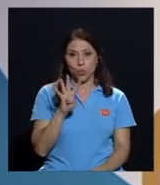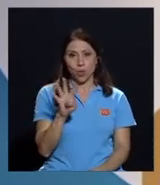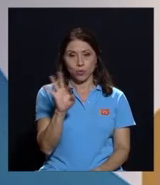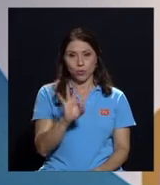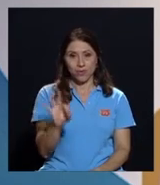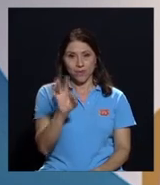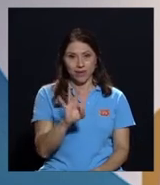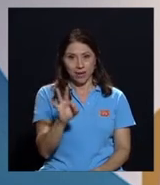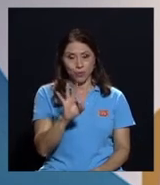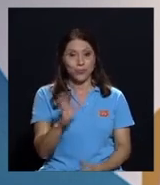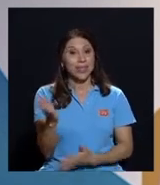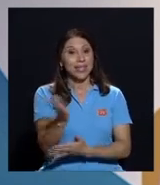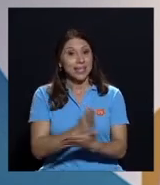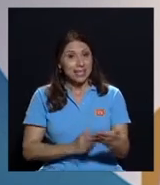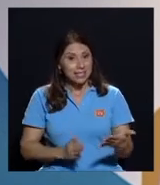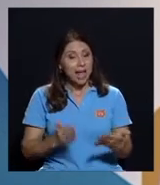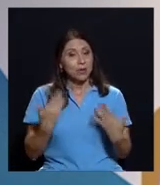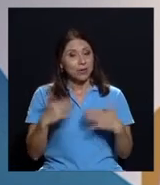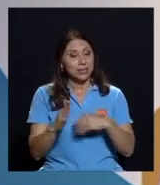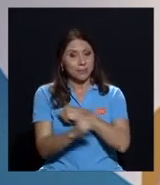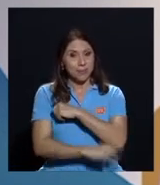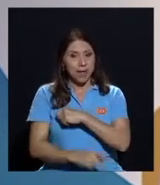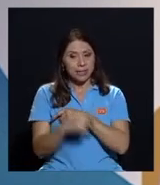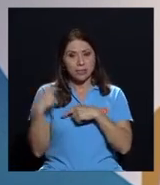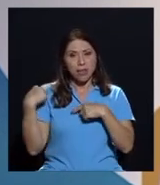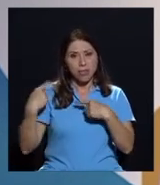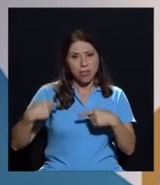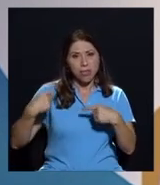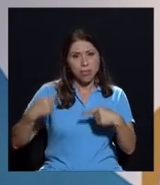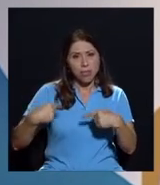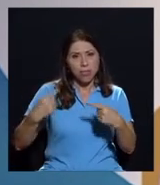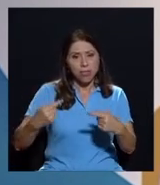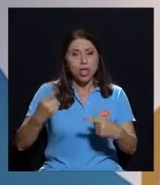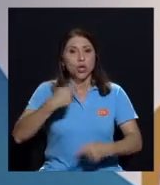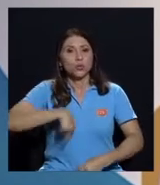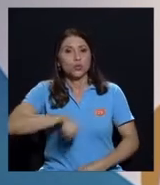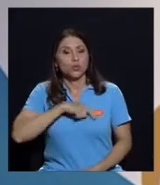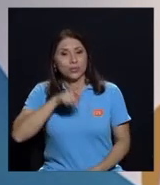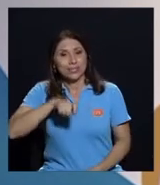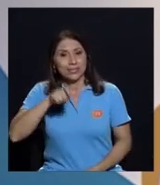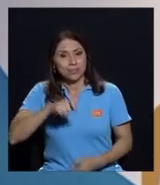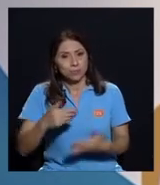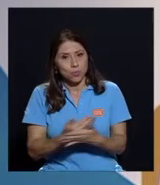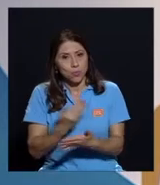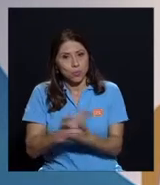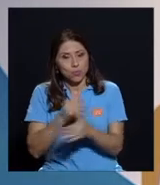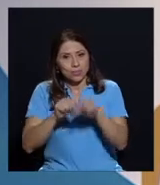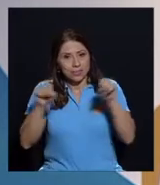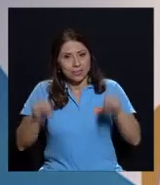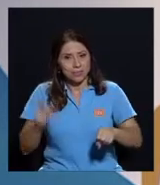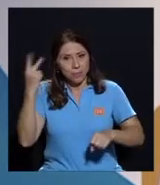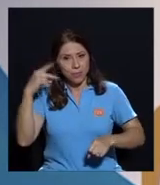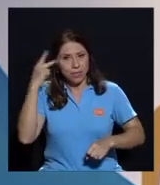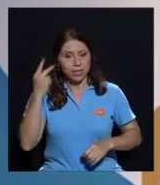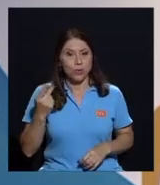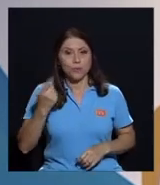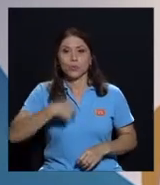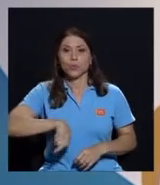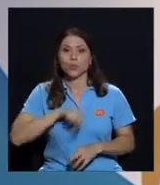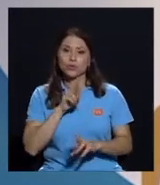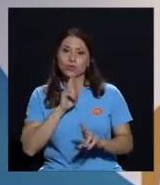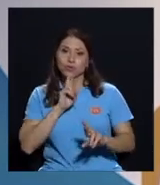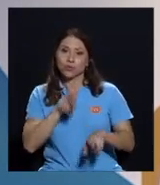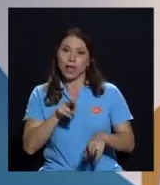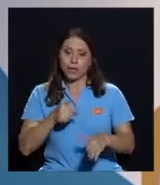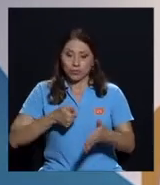algo que una tendencia que ha traído el país es que necesitamos modernizar nuestro sistema político casi que nuestros resultados electorales